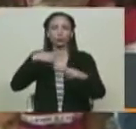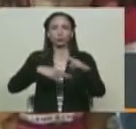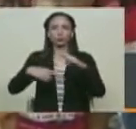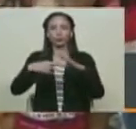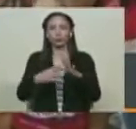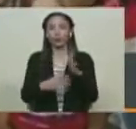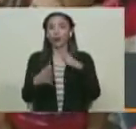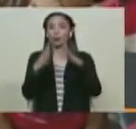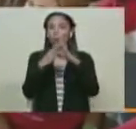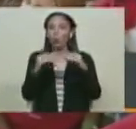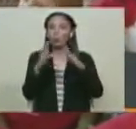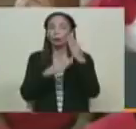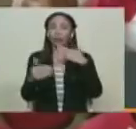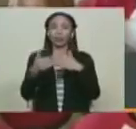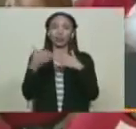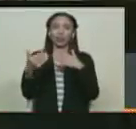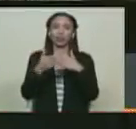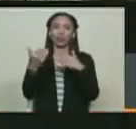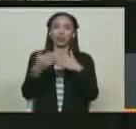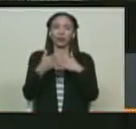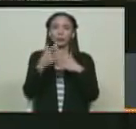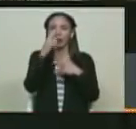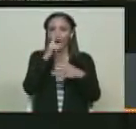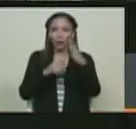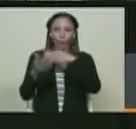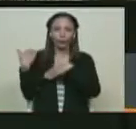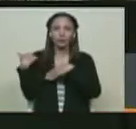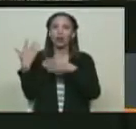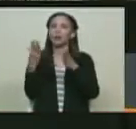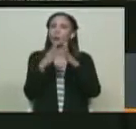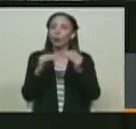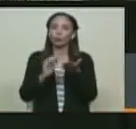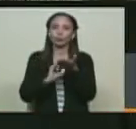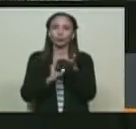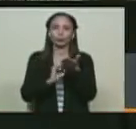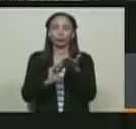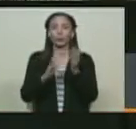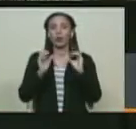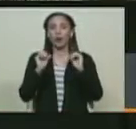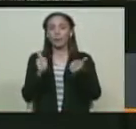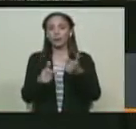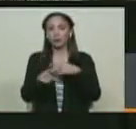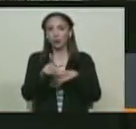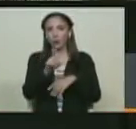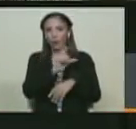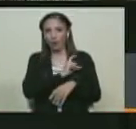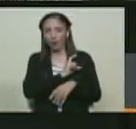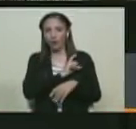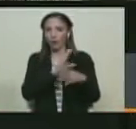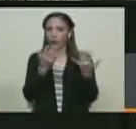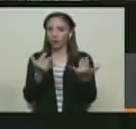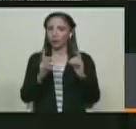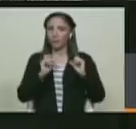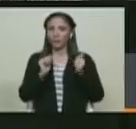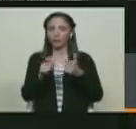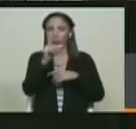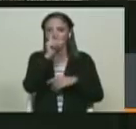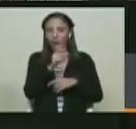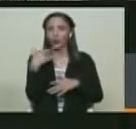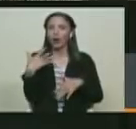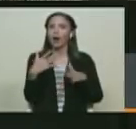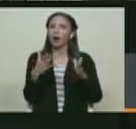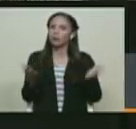todas las pruebas que pasó en el año 2017. Y arrancando este año, bueno, es importante, recomiendo la